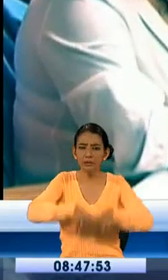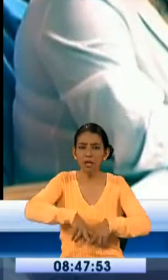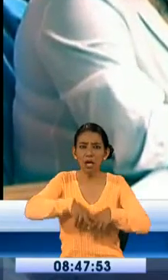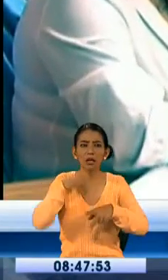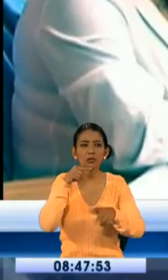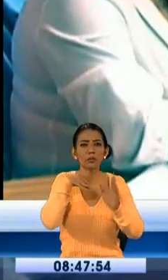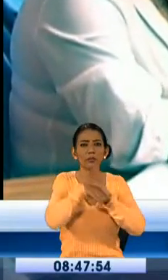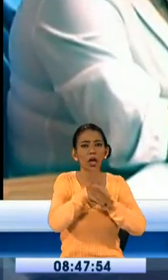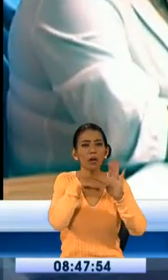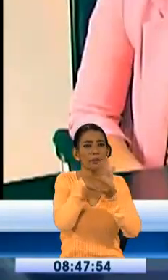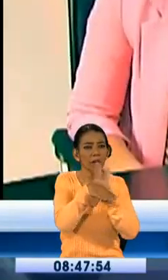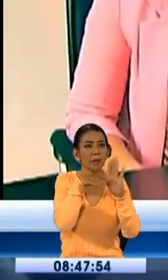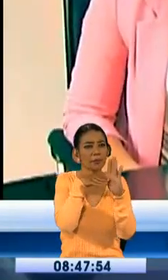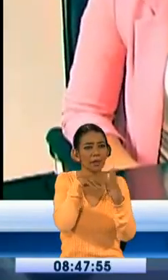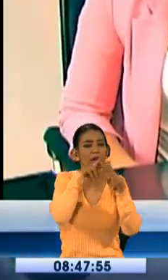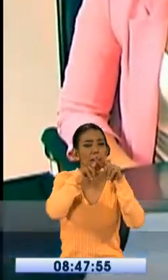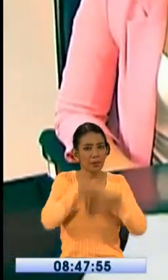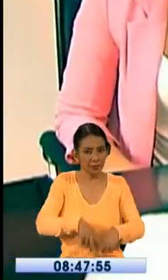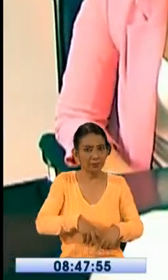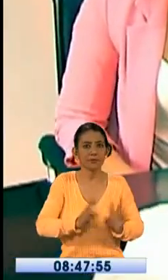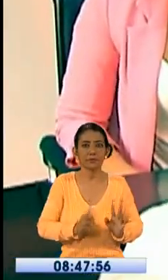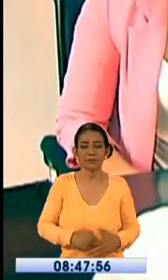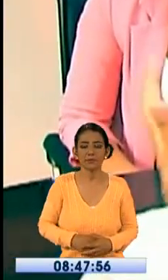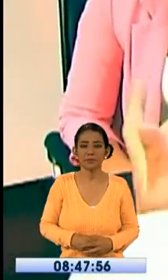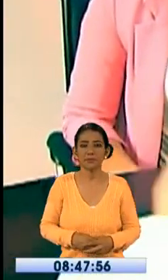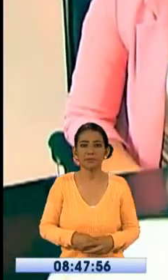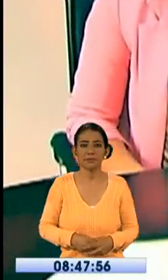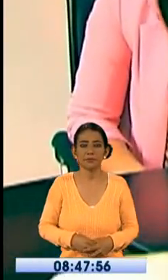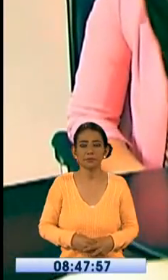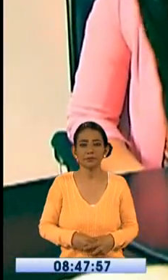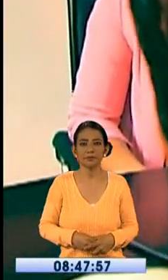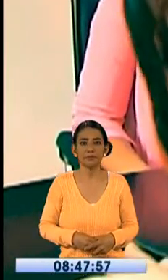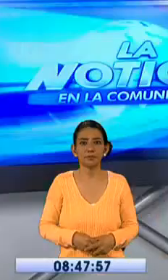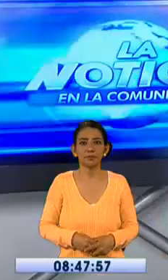de cuenta bancaria, informó Luxiola Salazar.